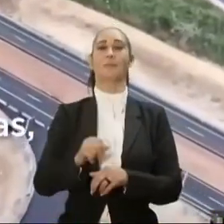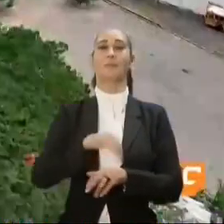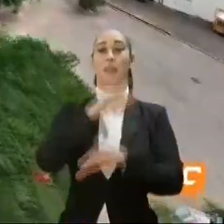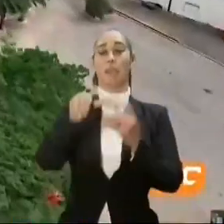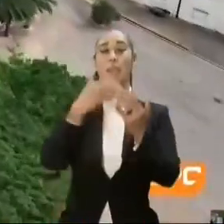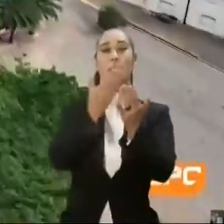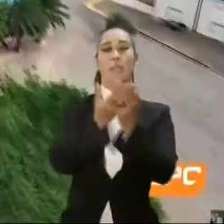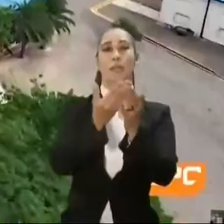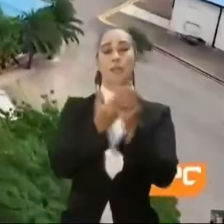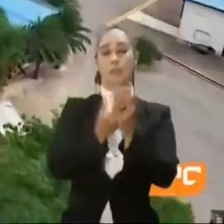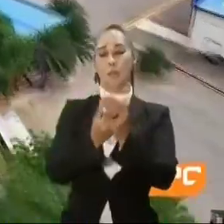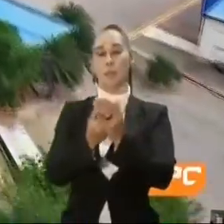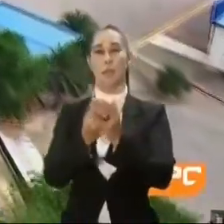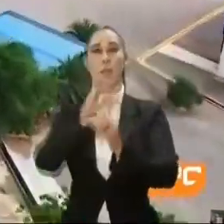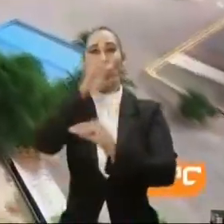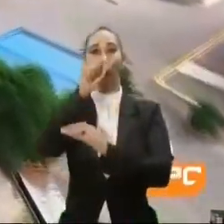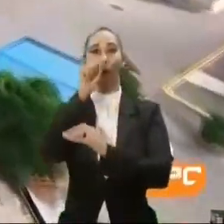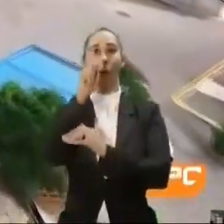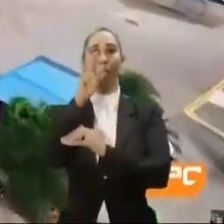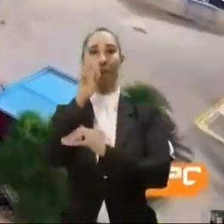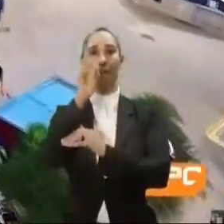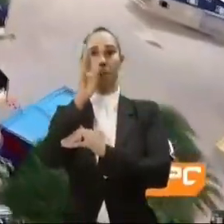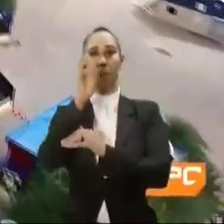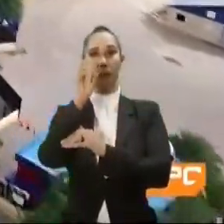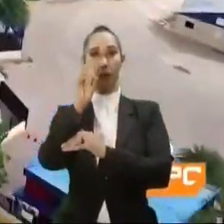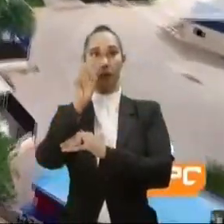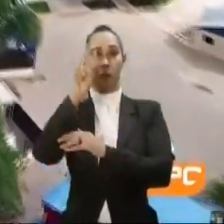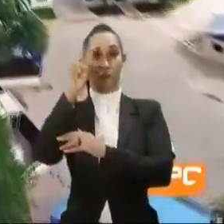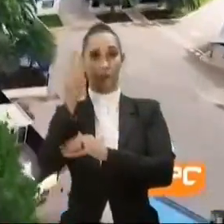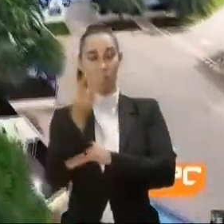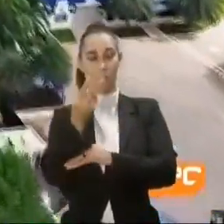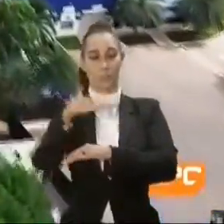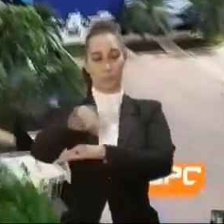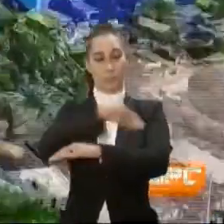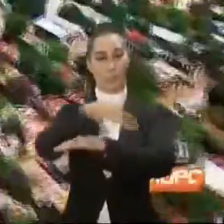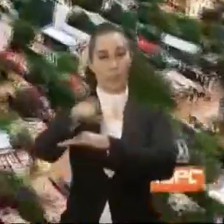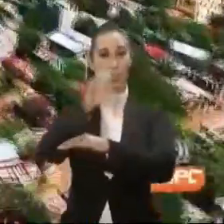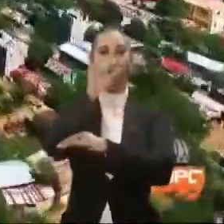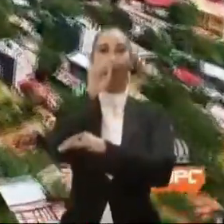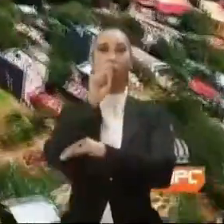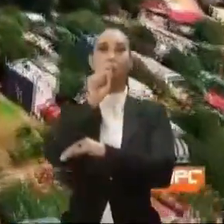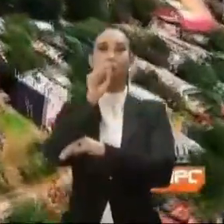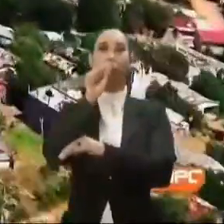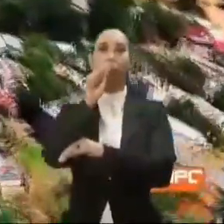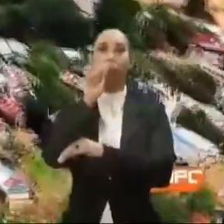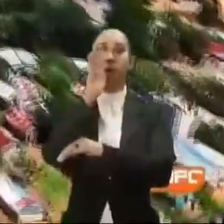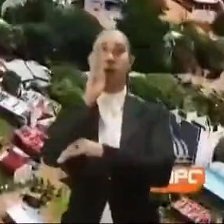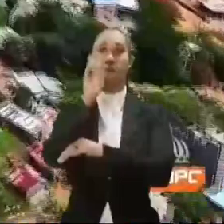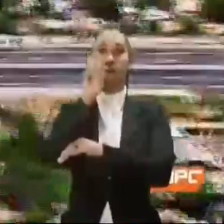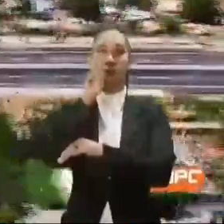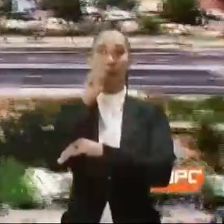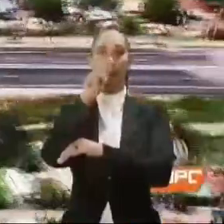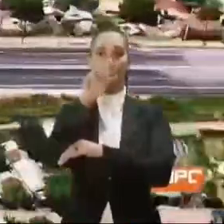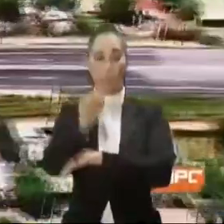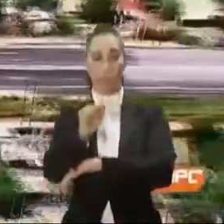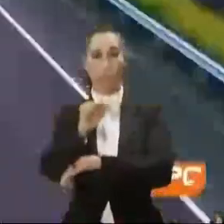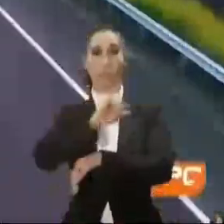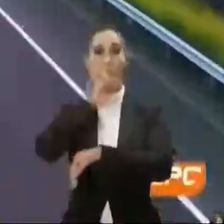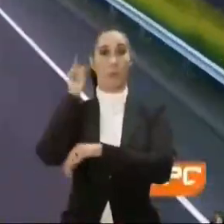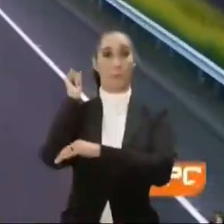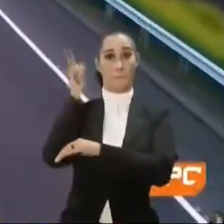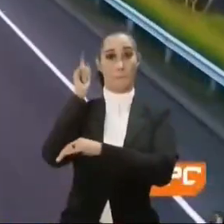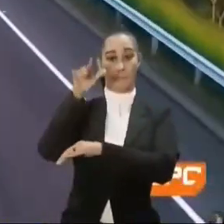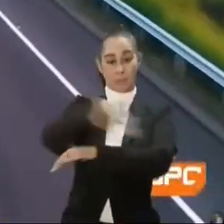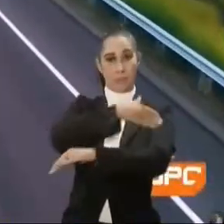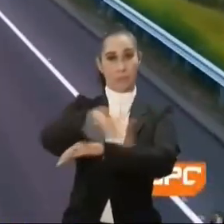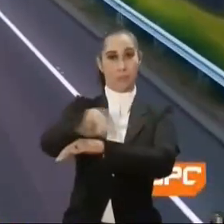Juan Pablo Segundo y sin distribuidor en la etapa primera la carretera sabaneta Martín García la carretera Joaquín Balaguer